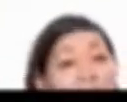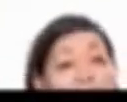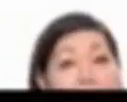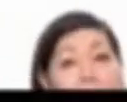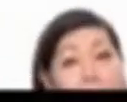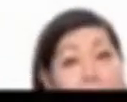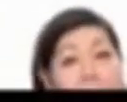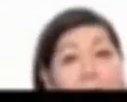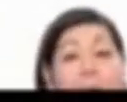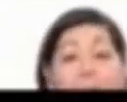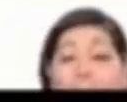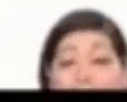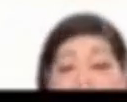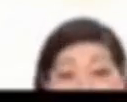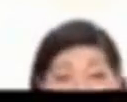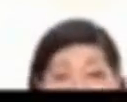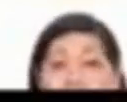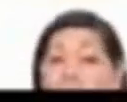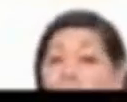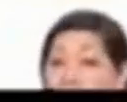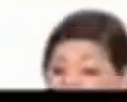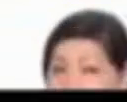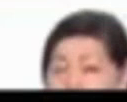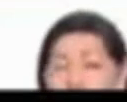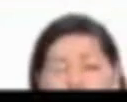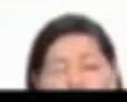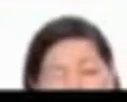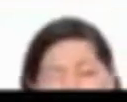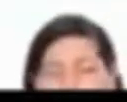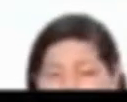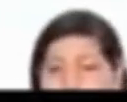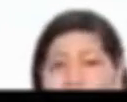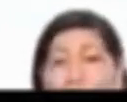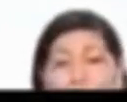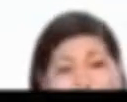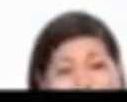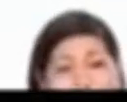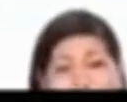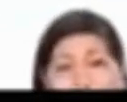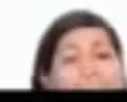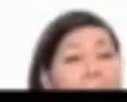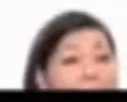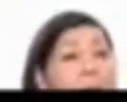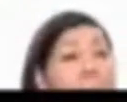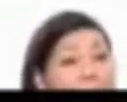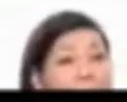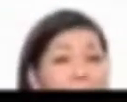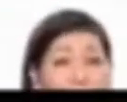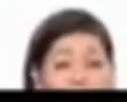máximas autoridades del país a colocarse por unos minutos en la situación de aquellos que más